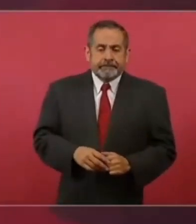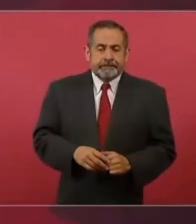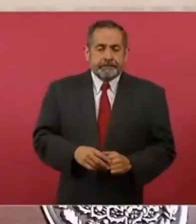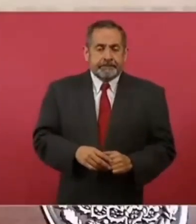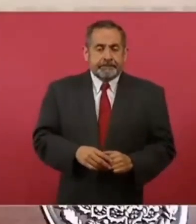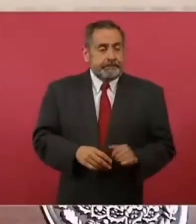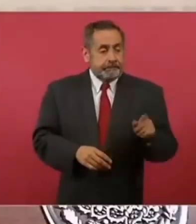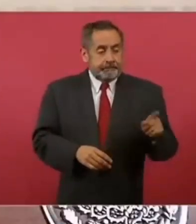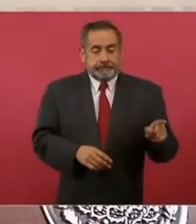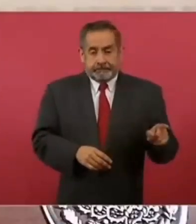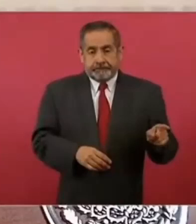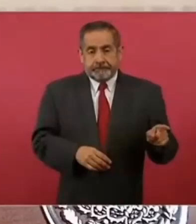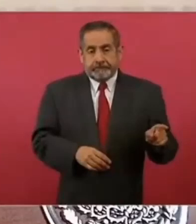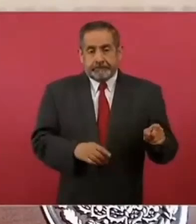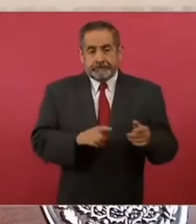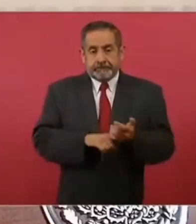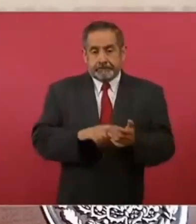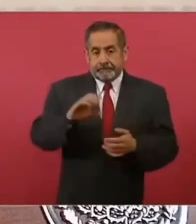de Salinas